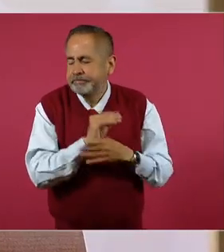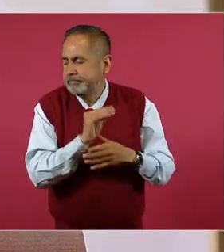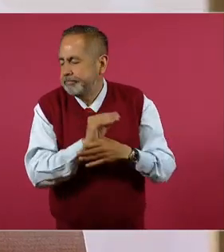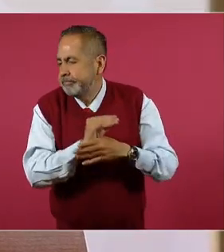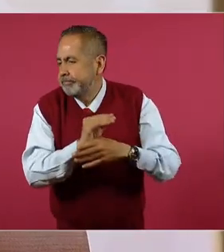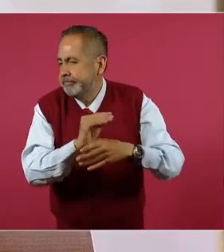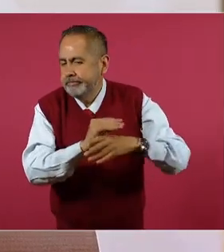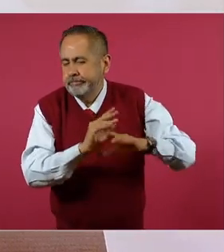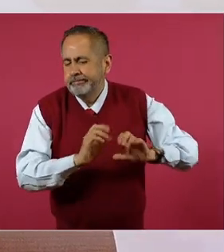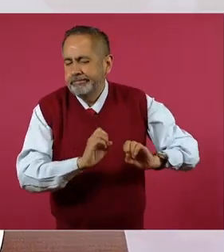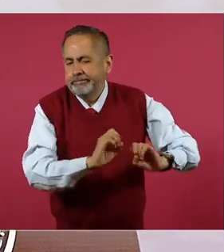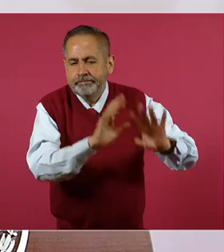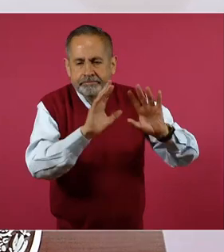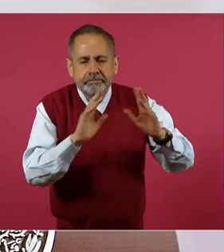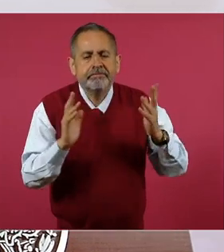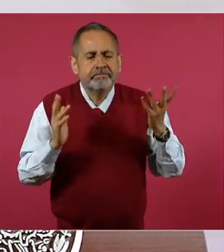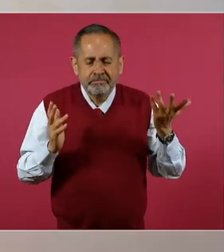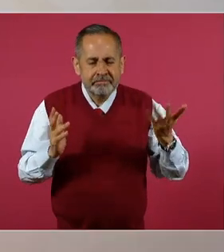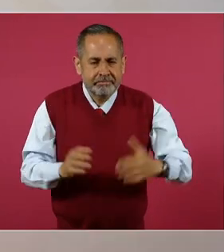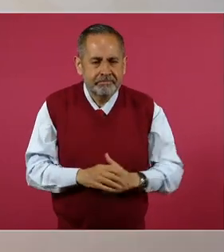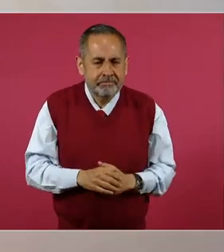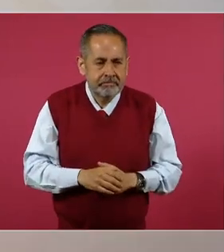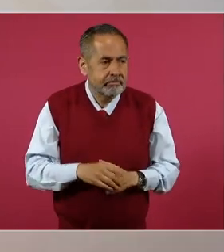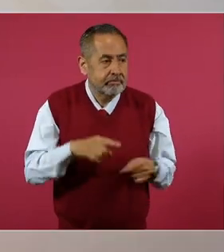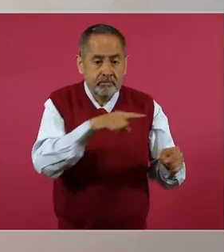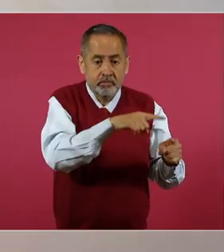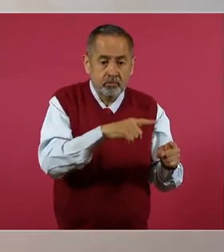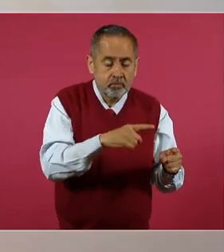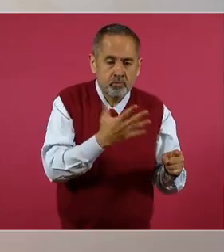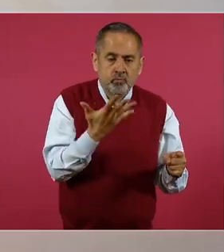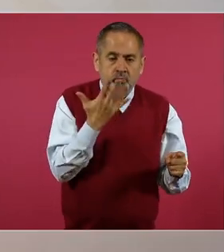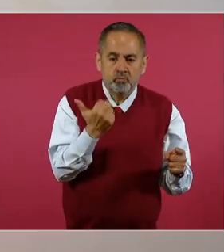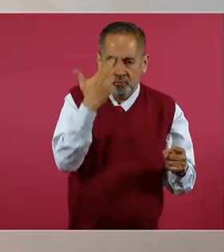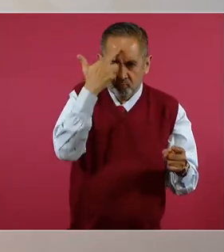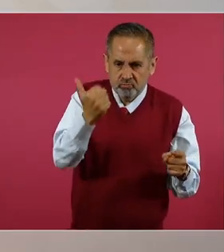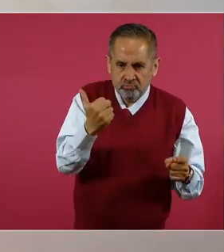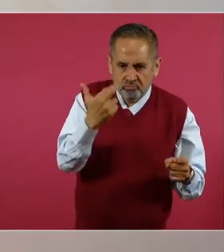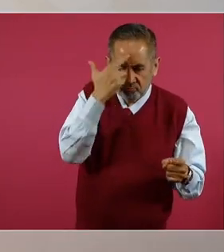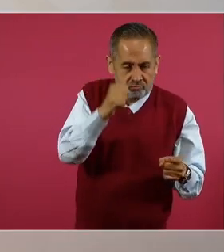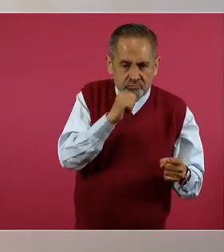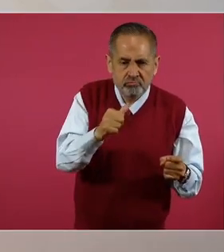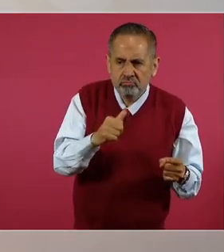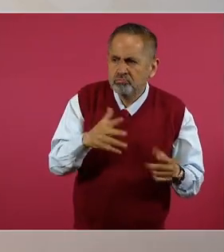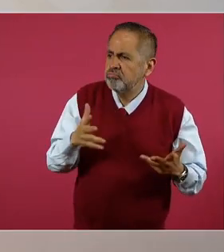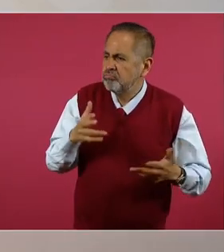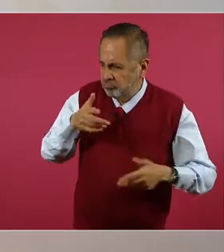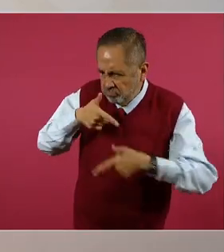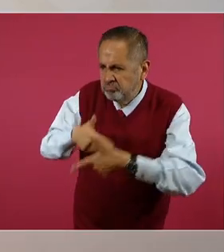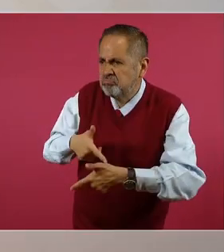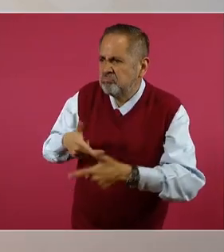porque cuando no tienen argumentos, ya es la agresión